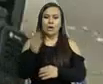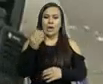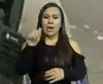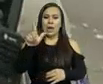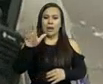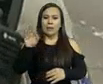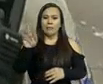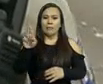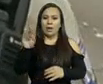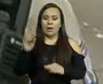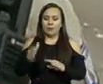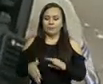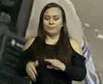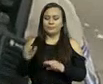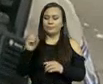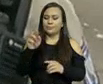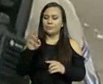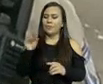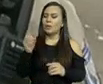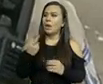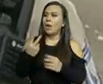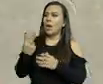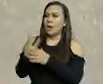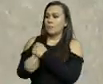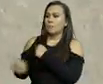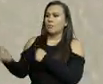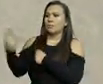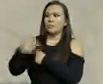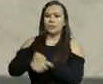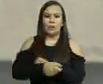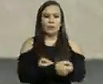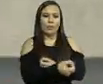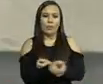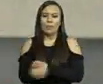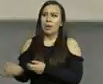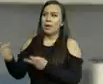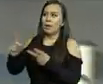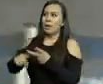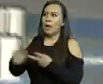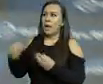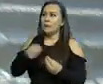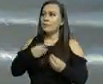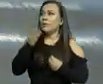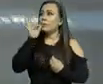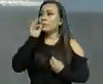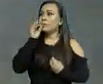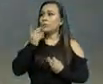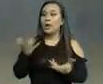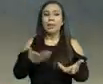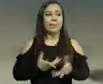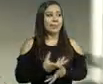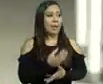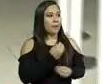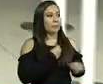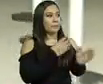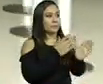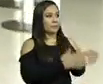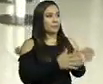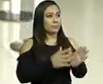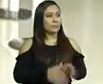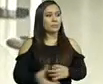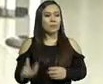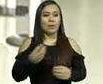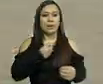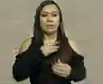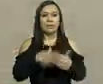con las diferentes instituciones como el cuerpo de bombero como es la agencia de tránsito y se desplazó el grupo de